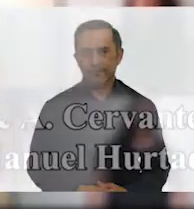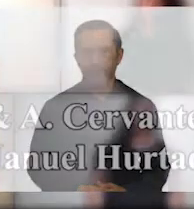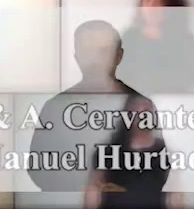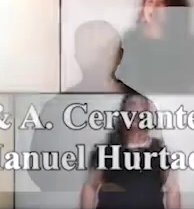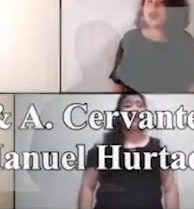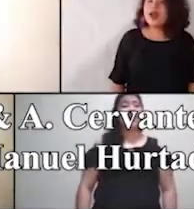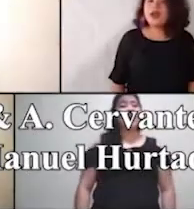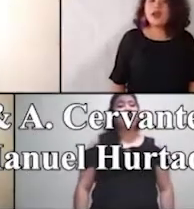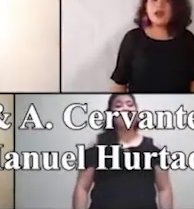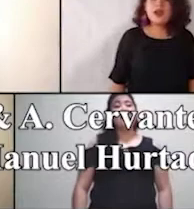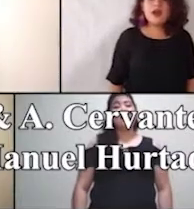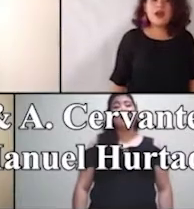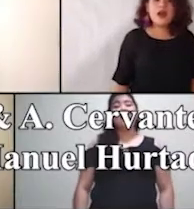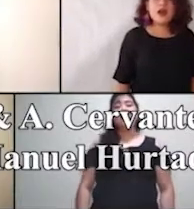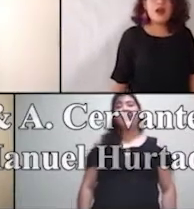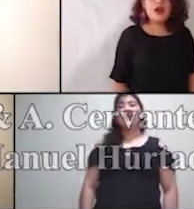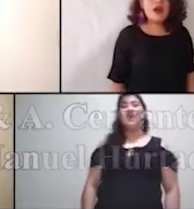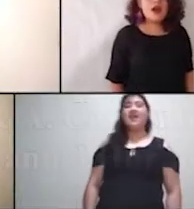no